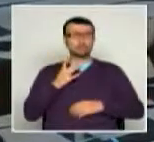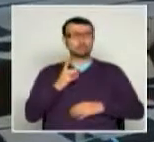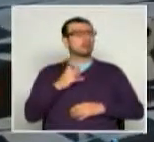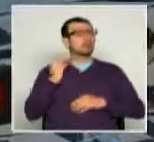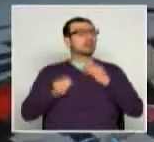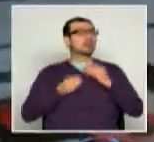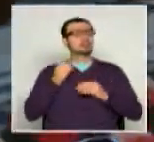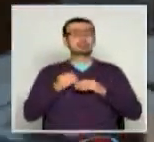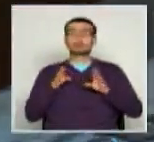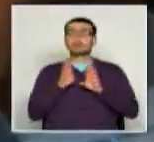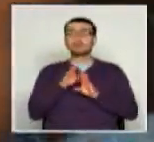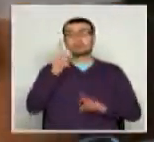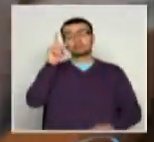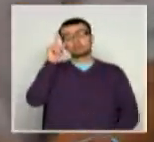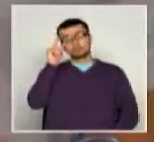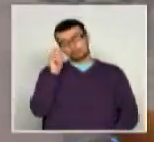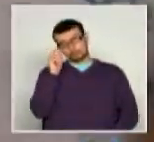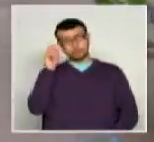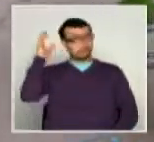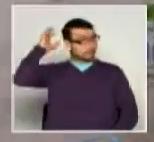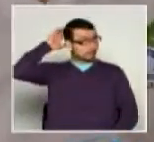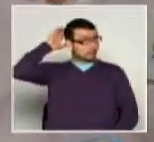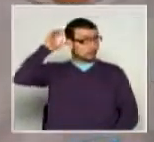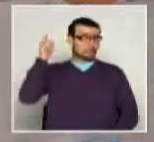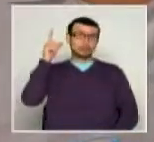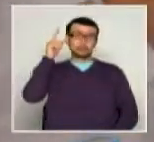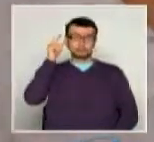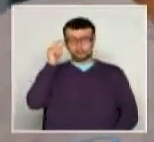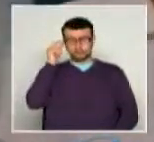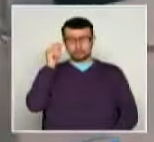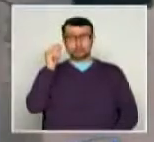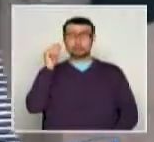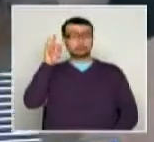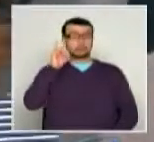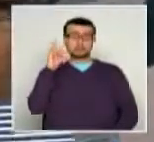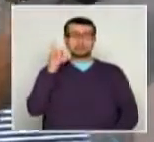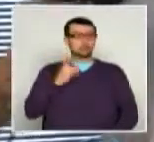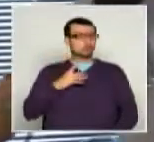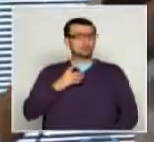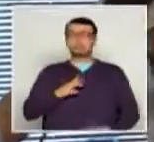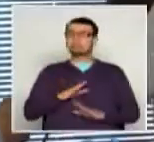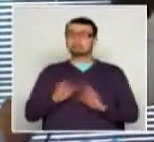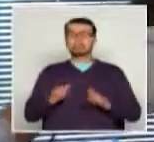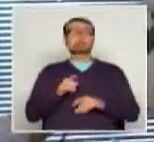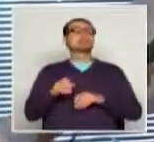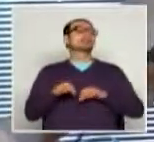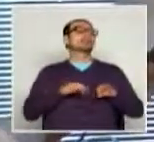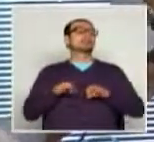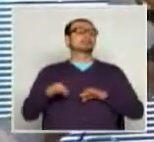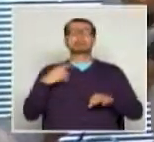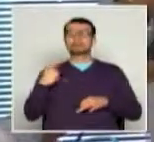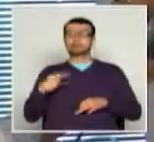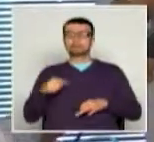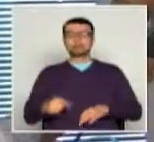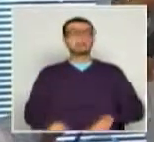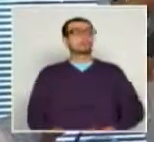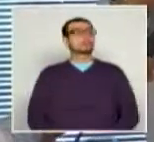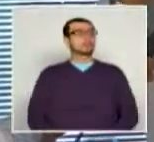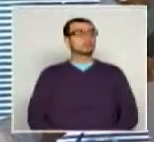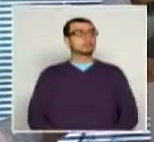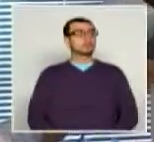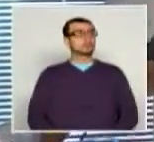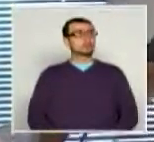dormir entre comillas, para que me entiendan, ¿cierto? Es una forma de explicarle a ustedes qué vamos a hacer con el tálamo. Entonces,